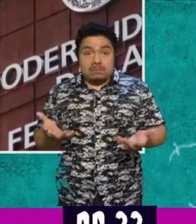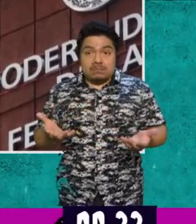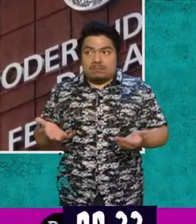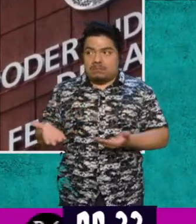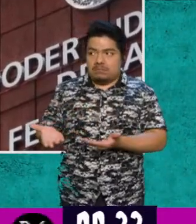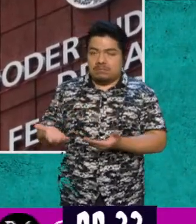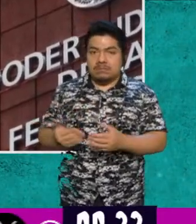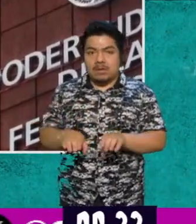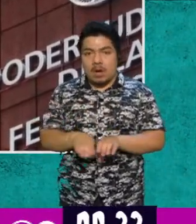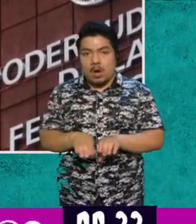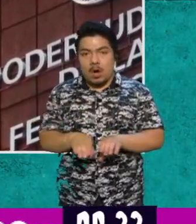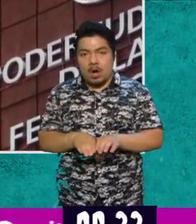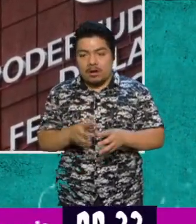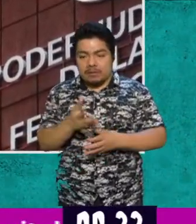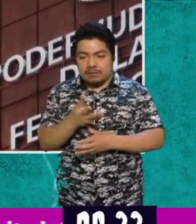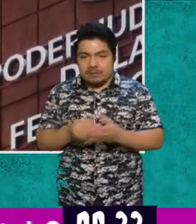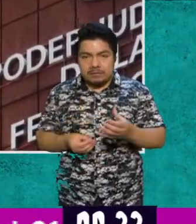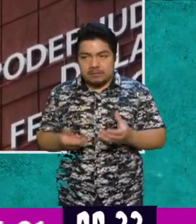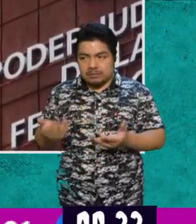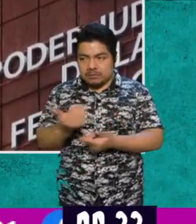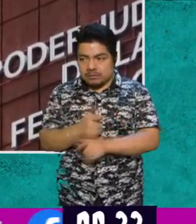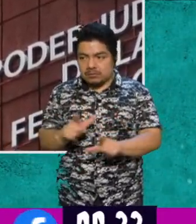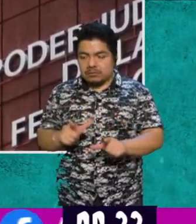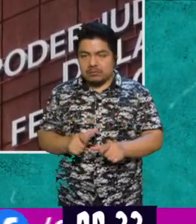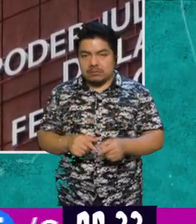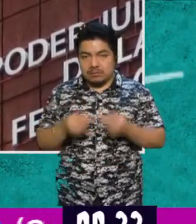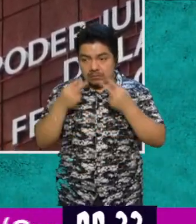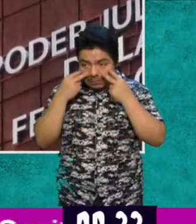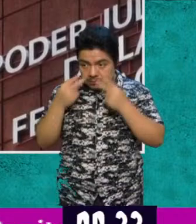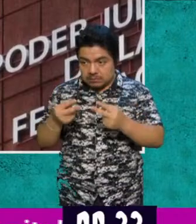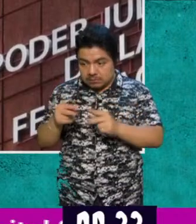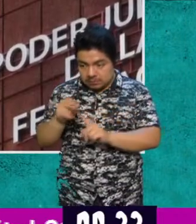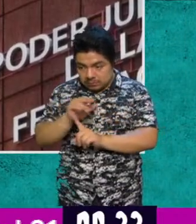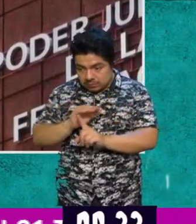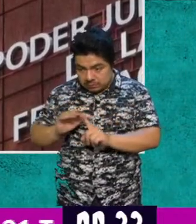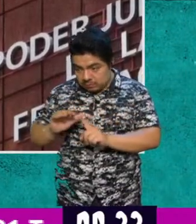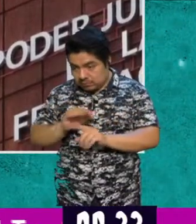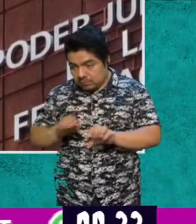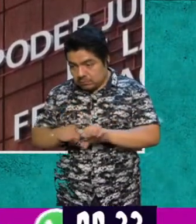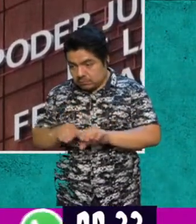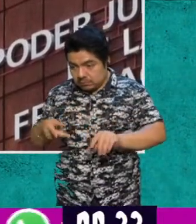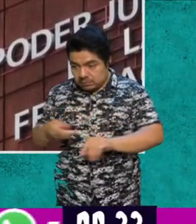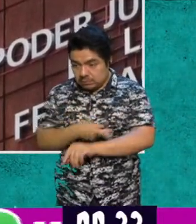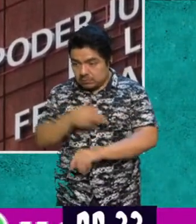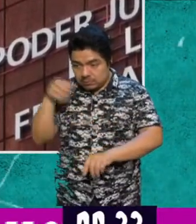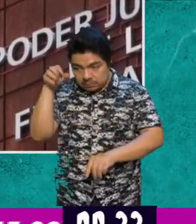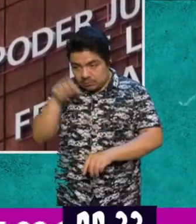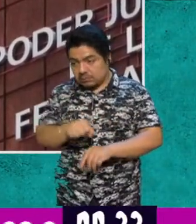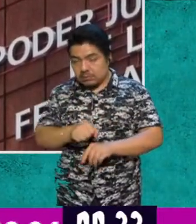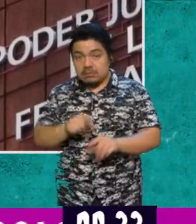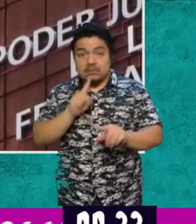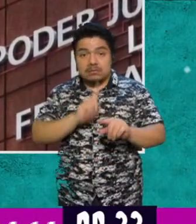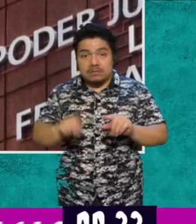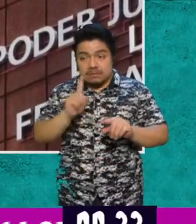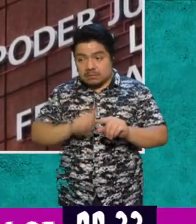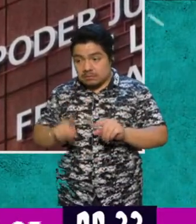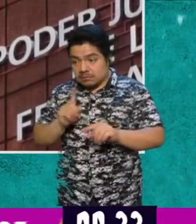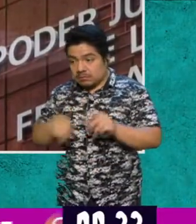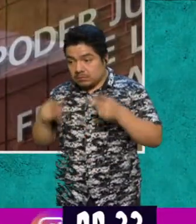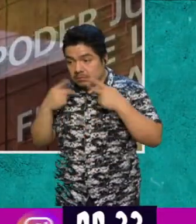bueno, uno ve la magnitud de ese crimen, el contexto en el que se da, la respuesta social que hubo